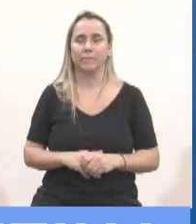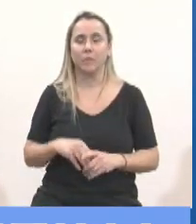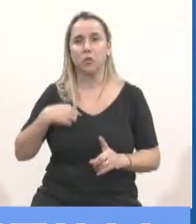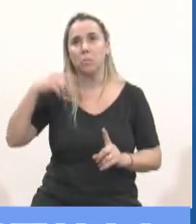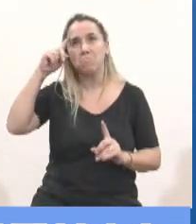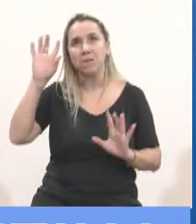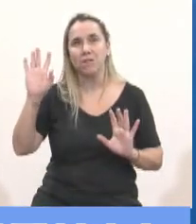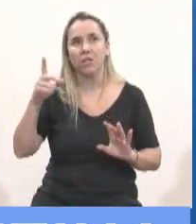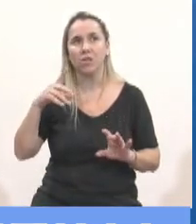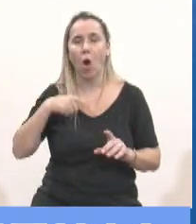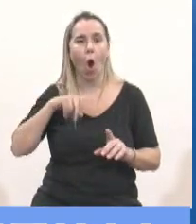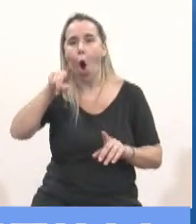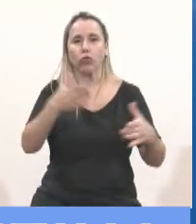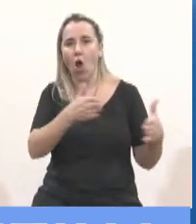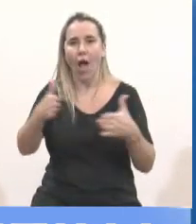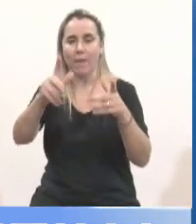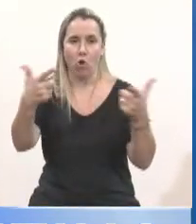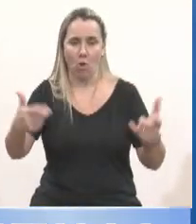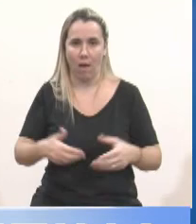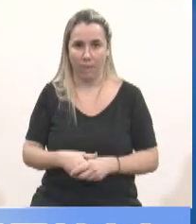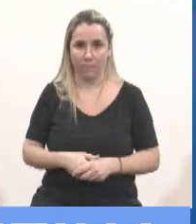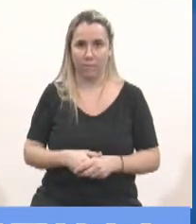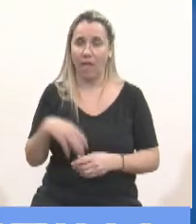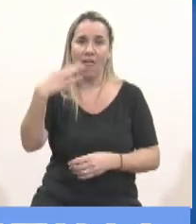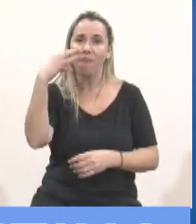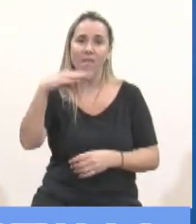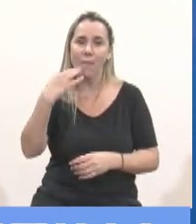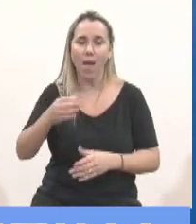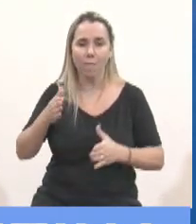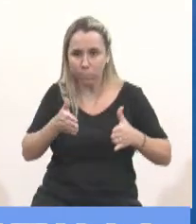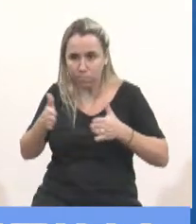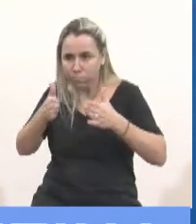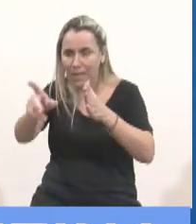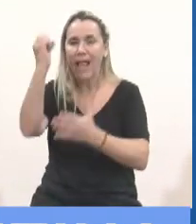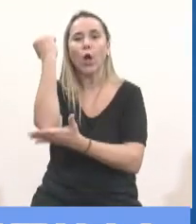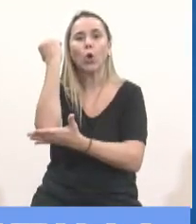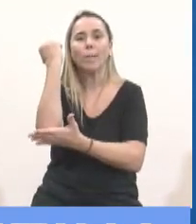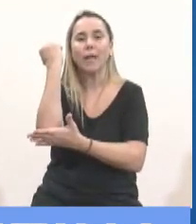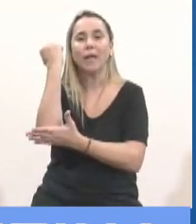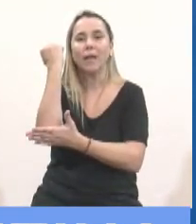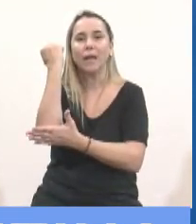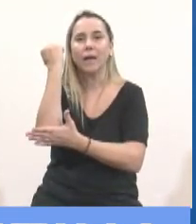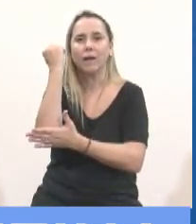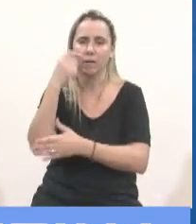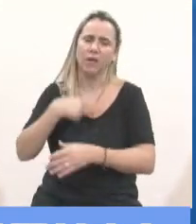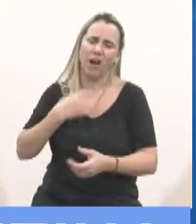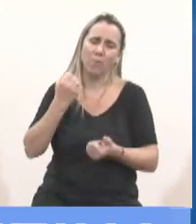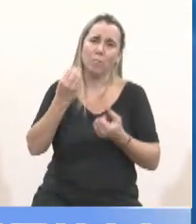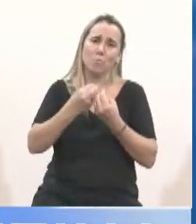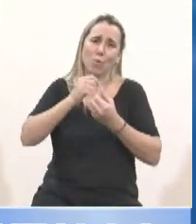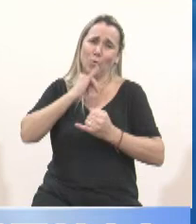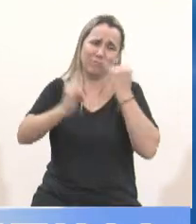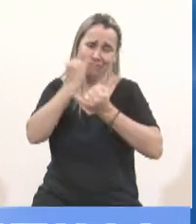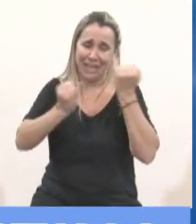creo que no tenemos otro camino que caminar hacia la economía de. Tenemos mucho para decir. El tema del